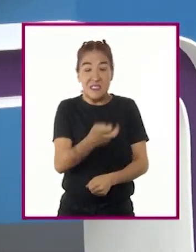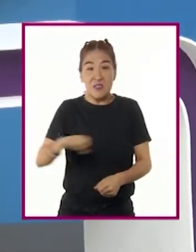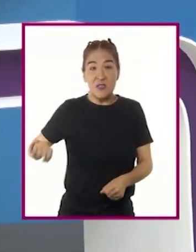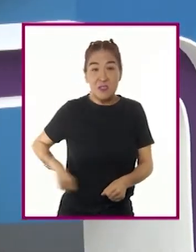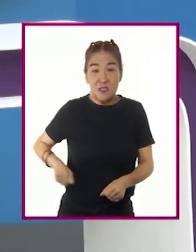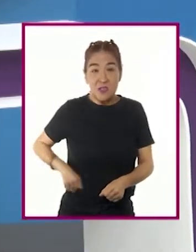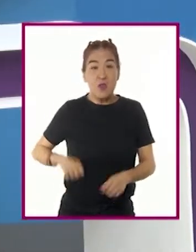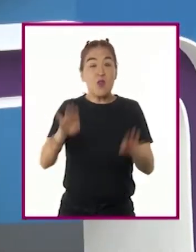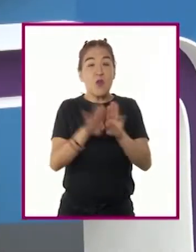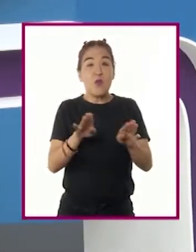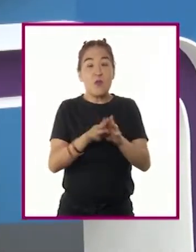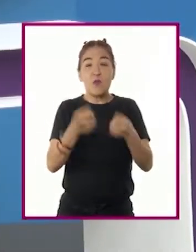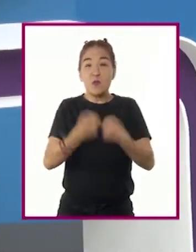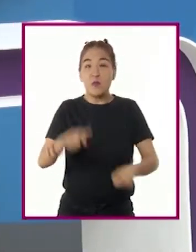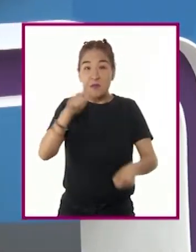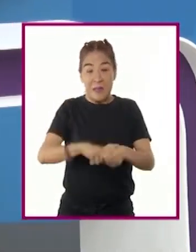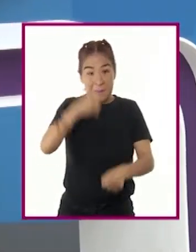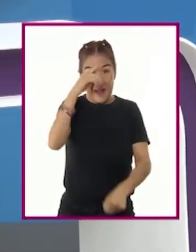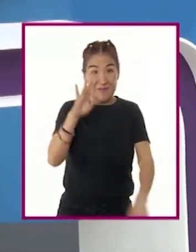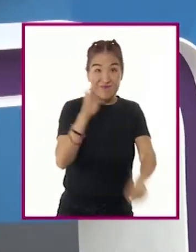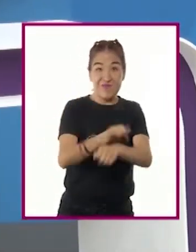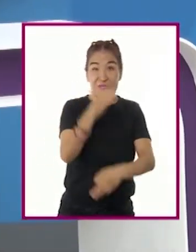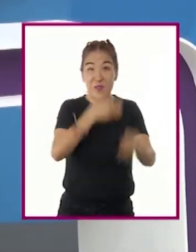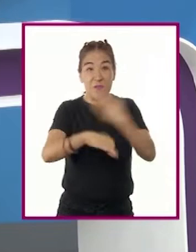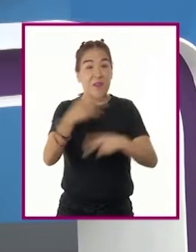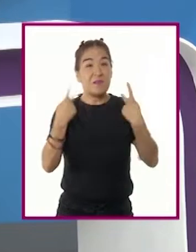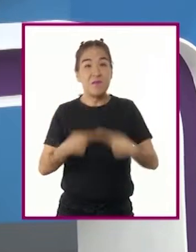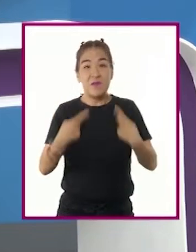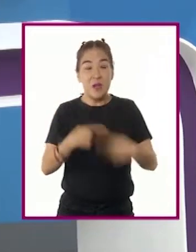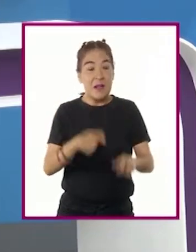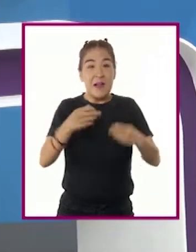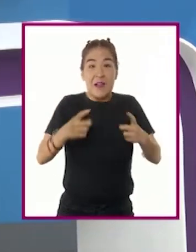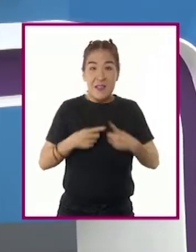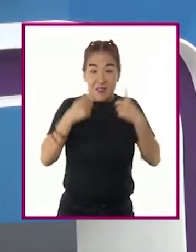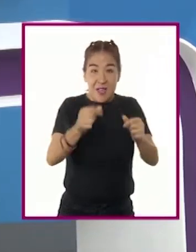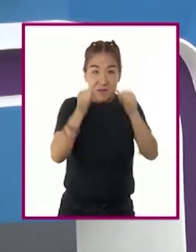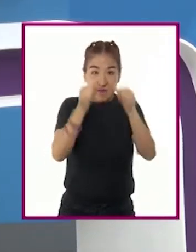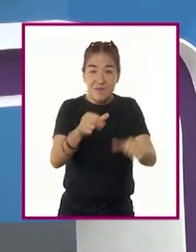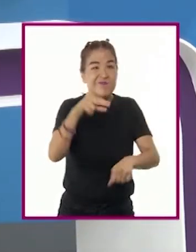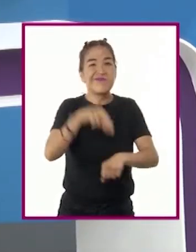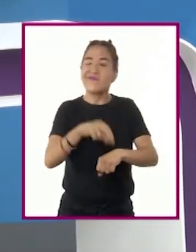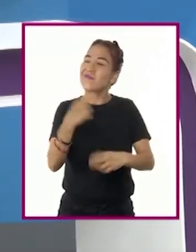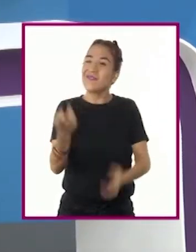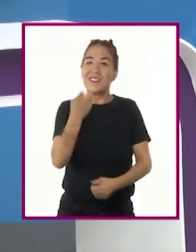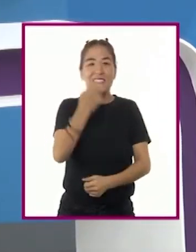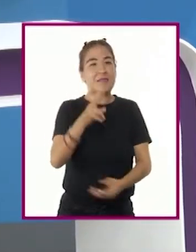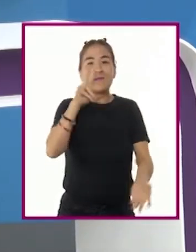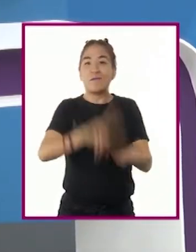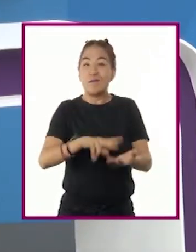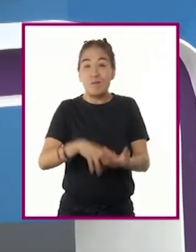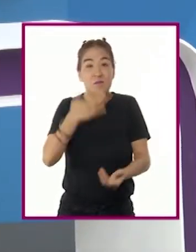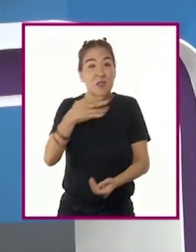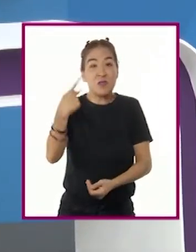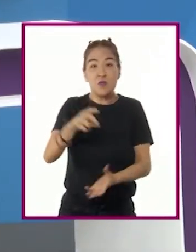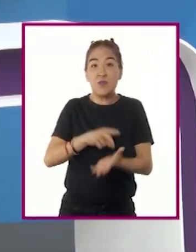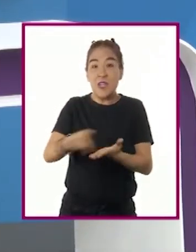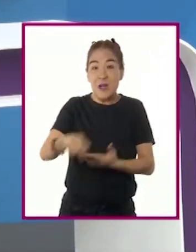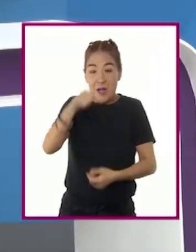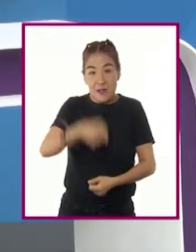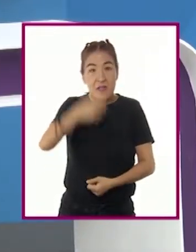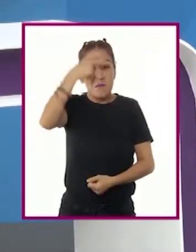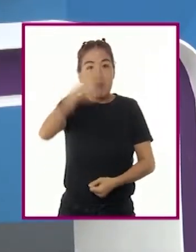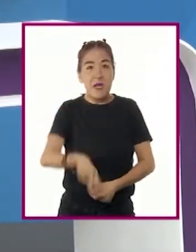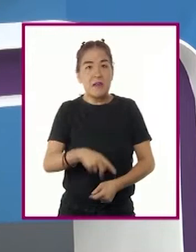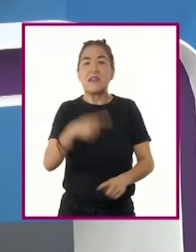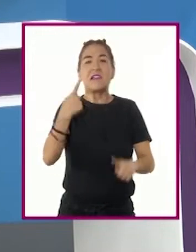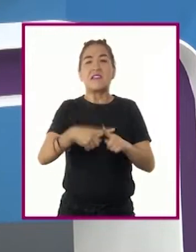no protege a toda la población y, por lo tanto, no puede hacer valer el derecho a la salud de los mexicanos, en especial